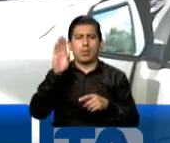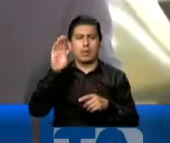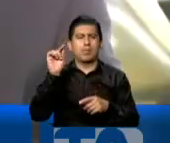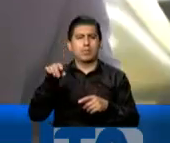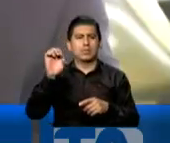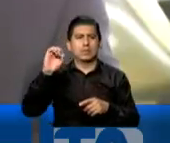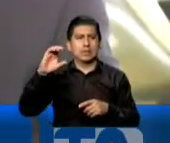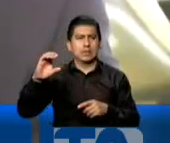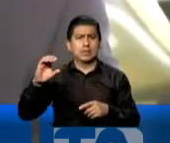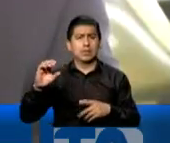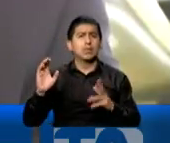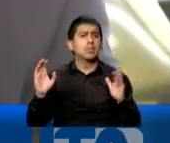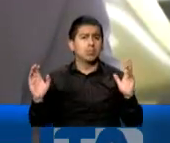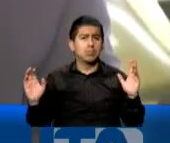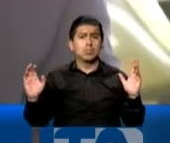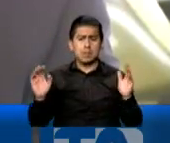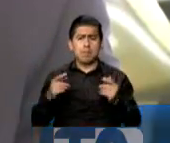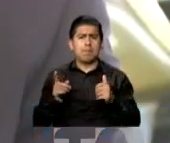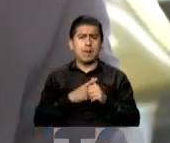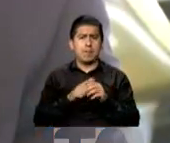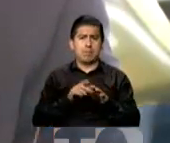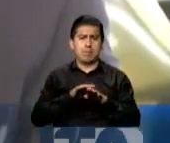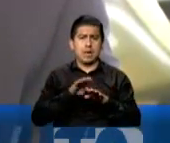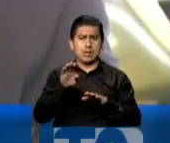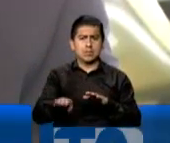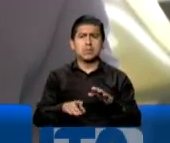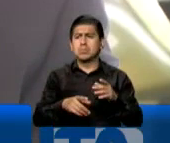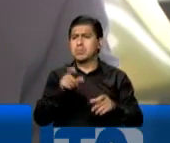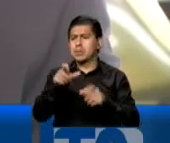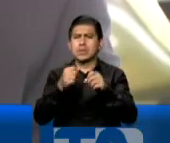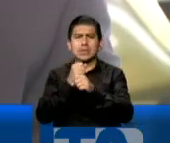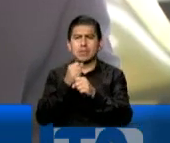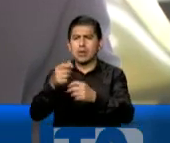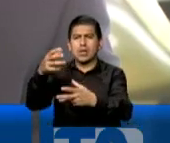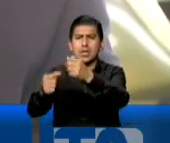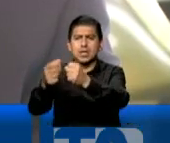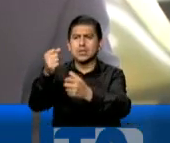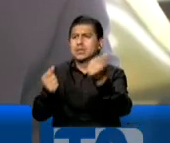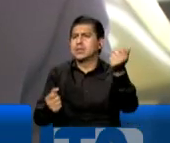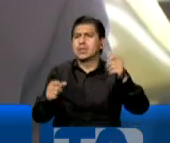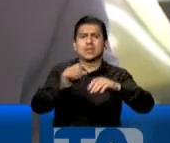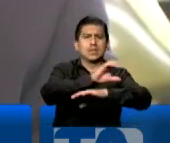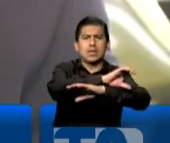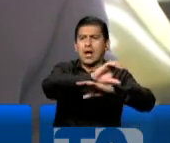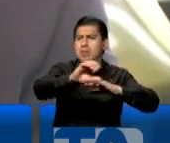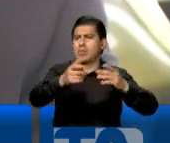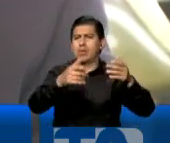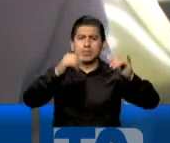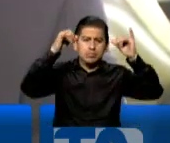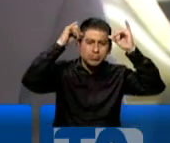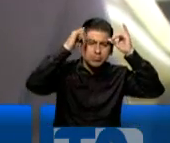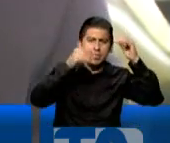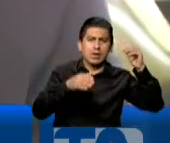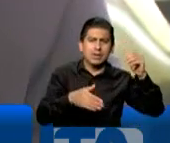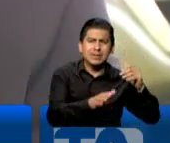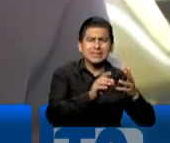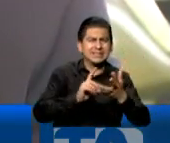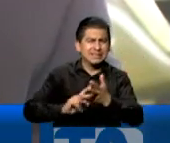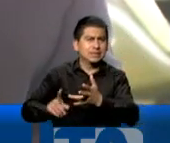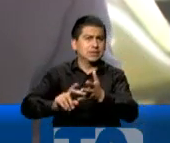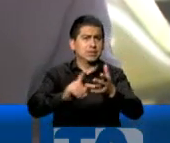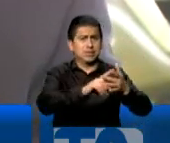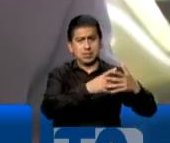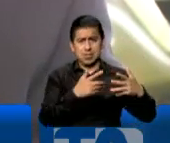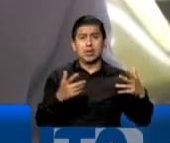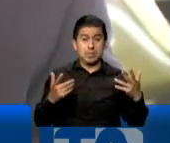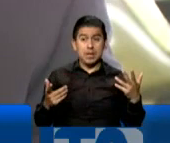www.producción.gov.es. Y llegará en su primera fase a los agricultores, a los lecheros, a los ganaderos, a los productores acuícolas y a otros. Estará muy